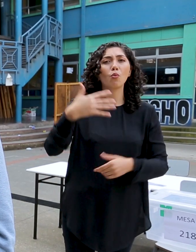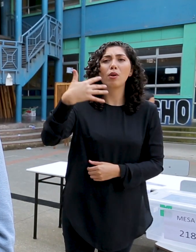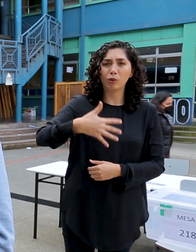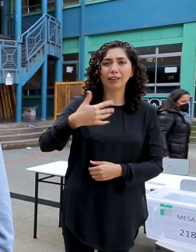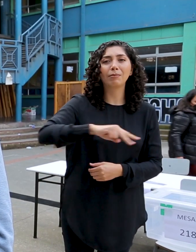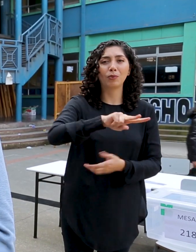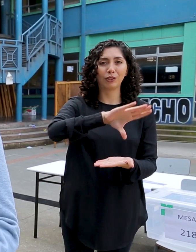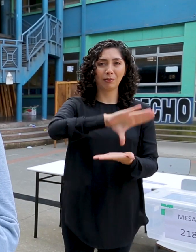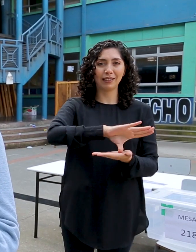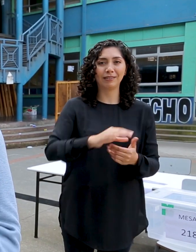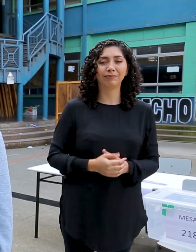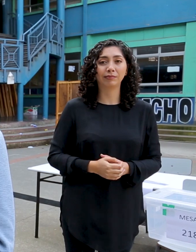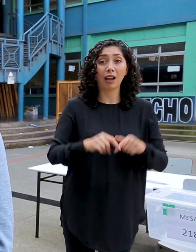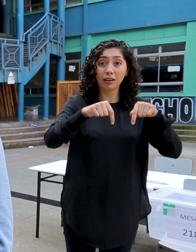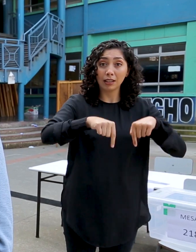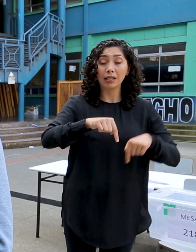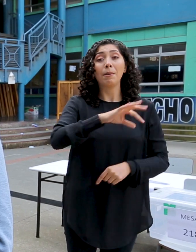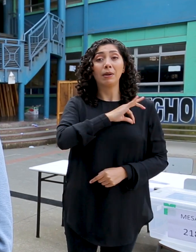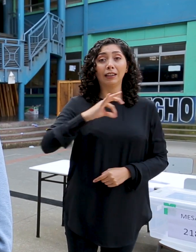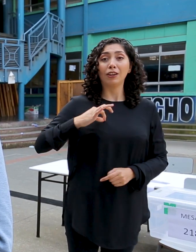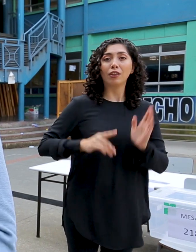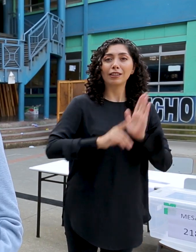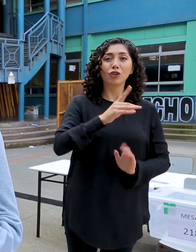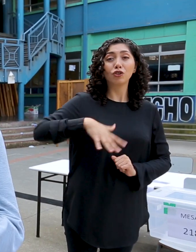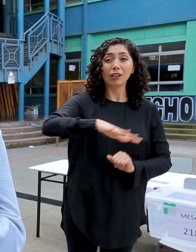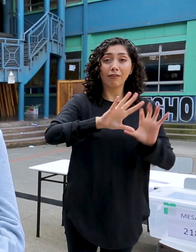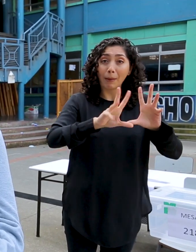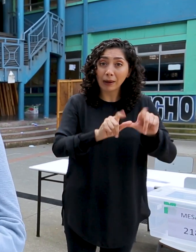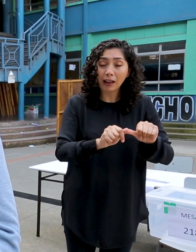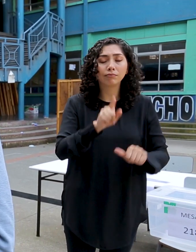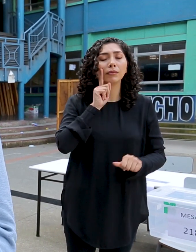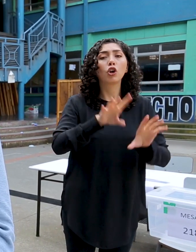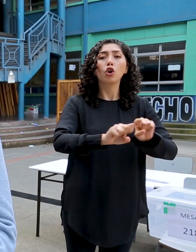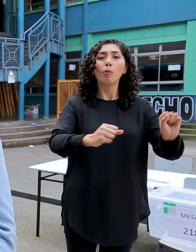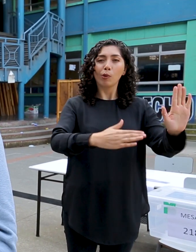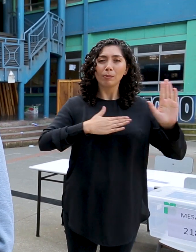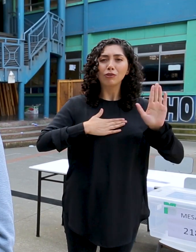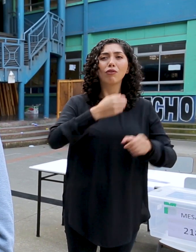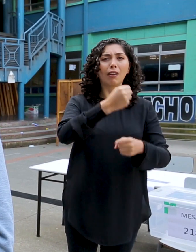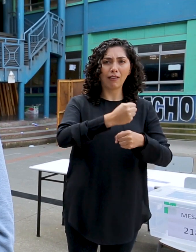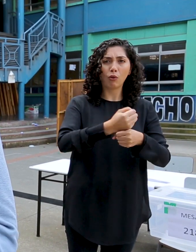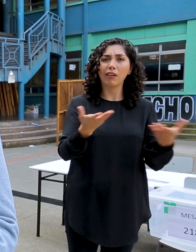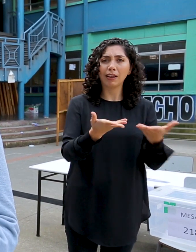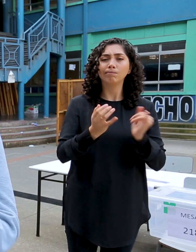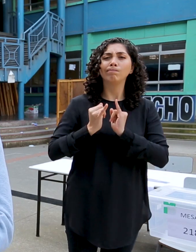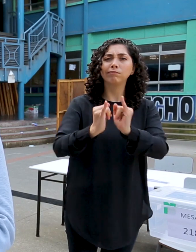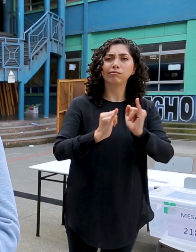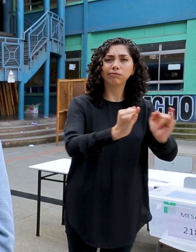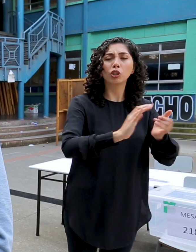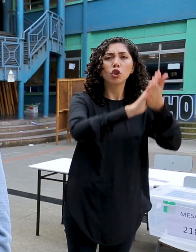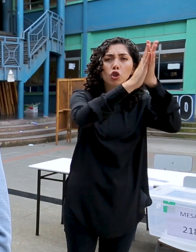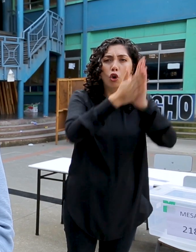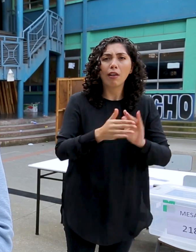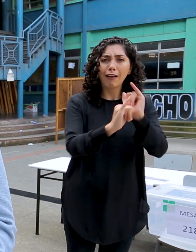para nuestro país. Desde el Ministerio de Desarrollo Social y Familia tenemos el compromiso y la labor de dar a conocer todas las